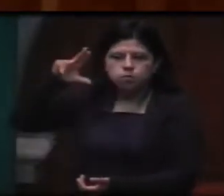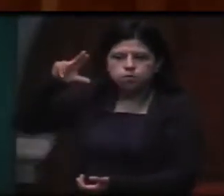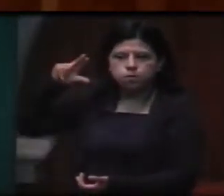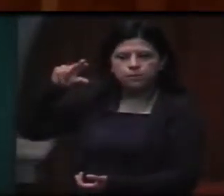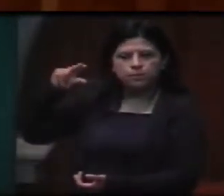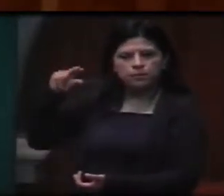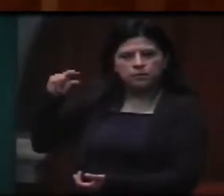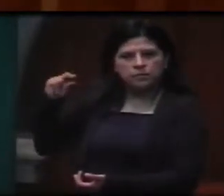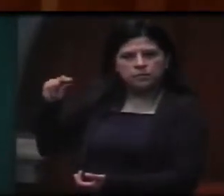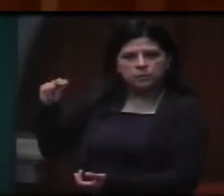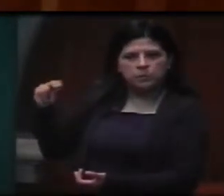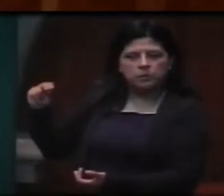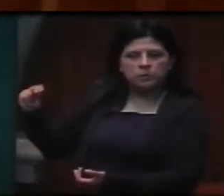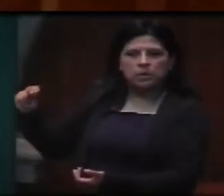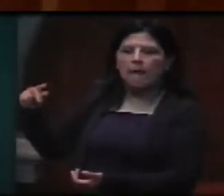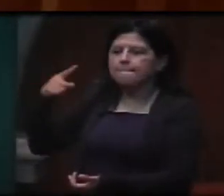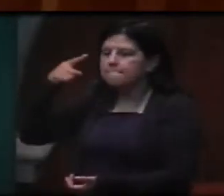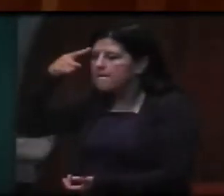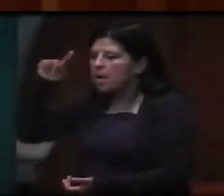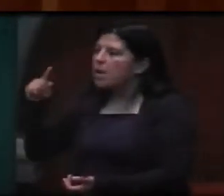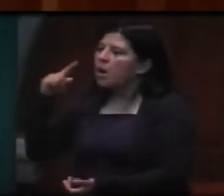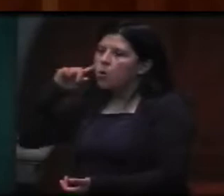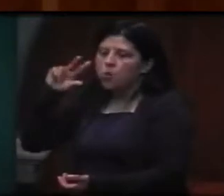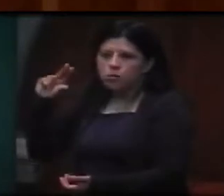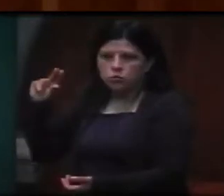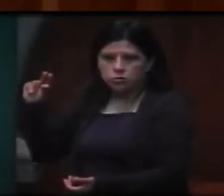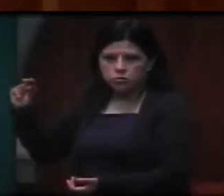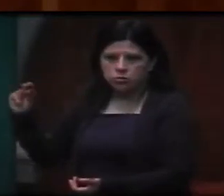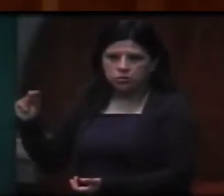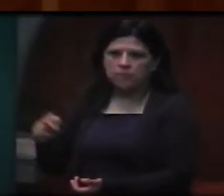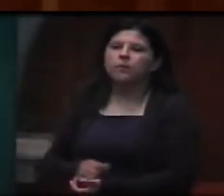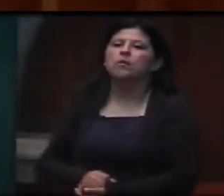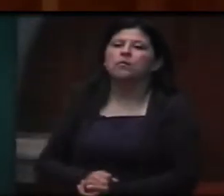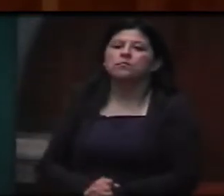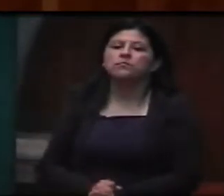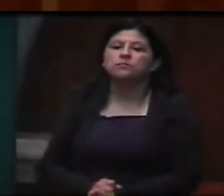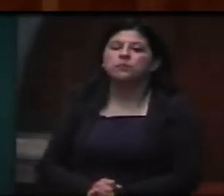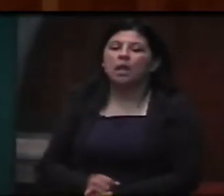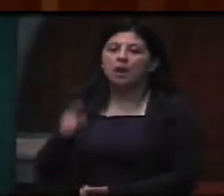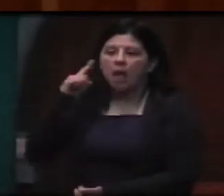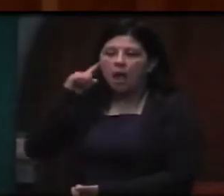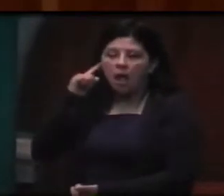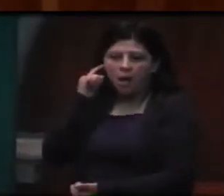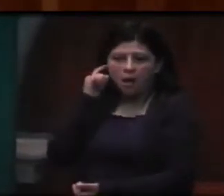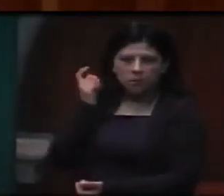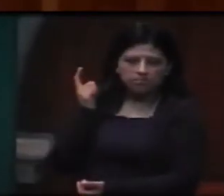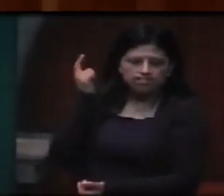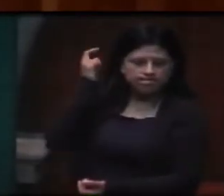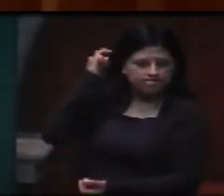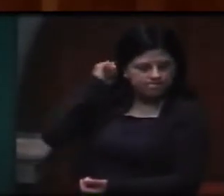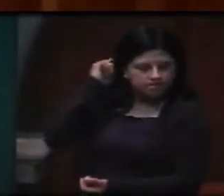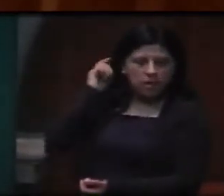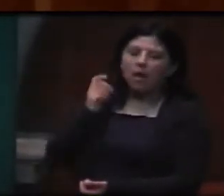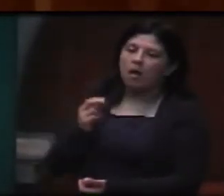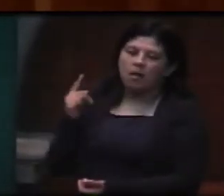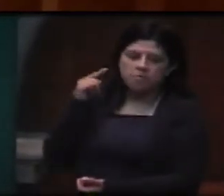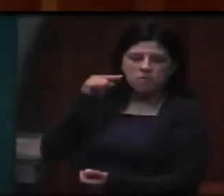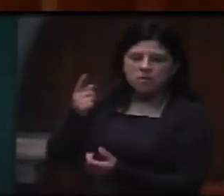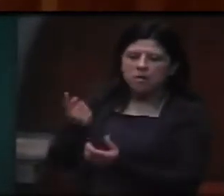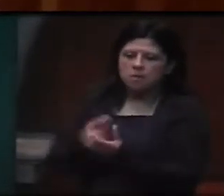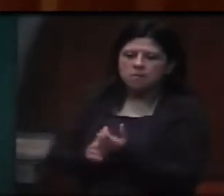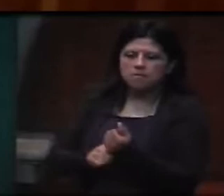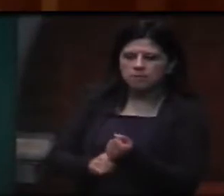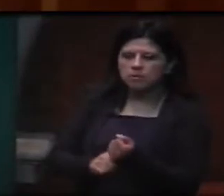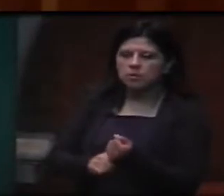disminución a la capacidad para oír en algún lugar del aparato auditivo y no se aprecia porque carece